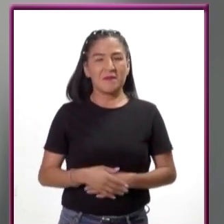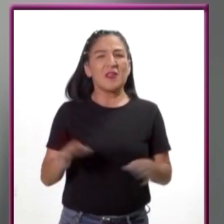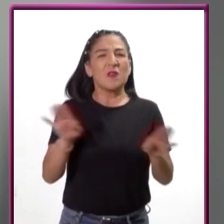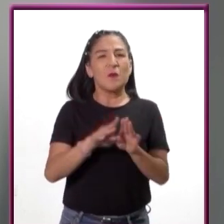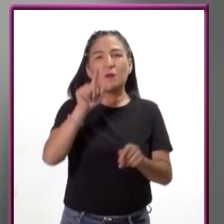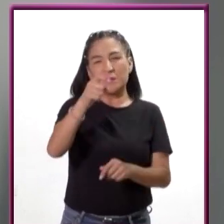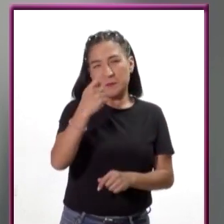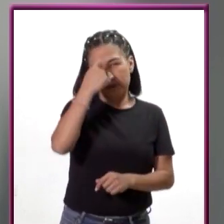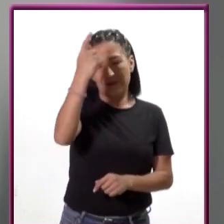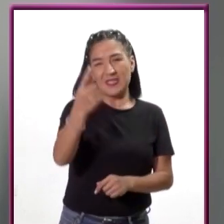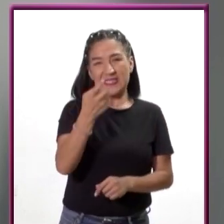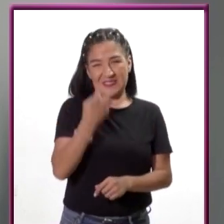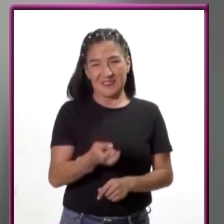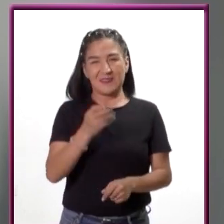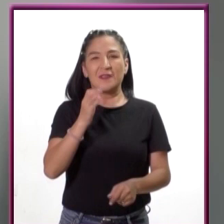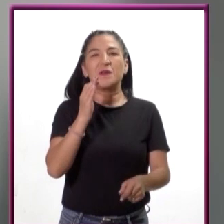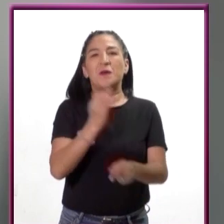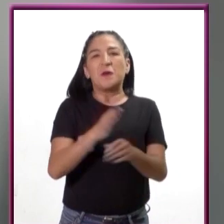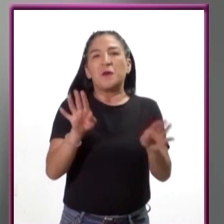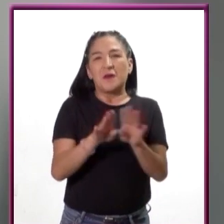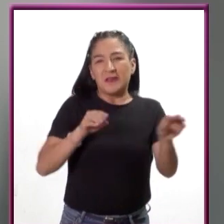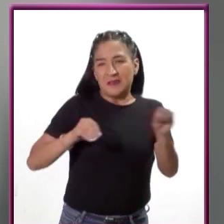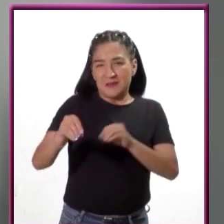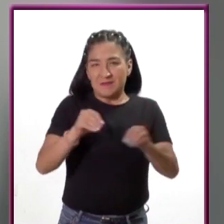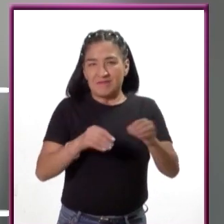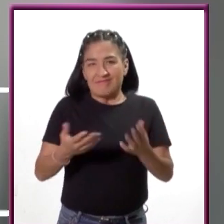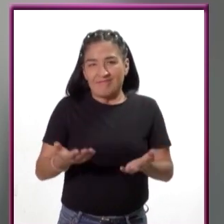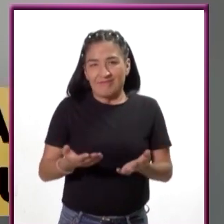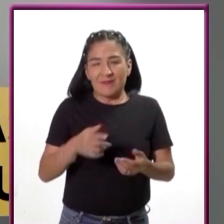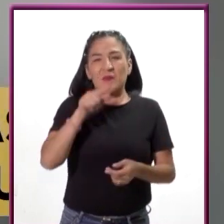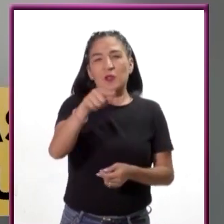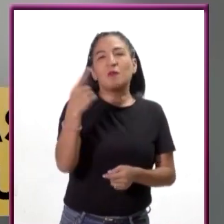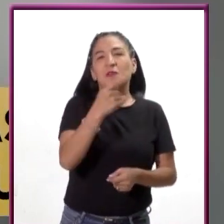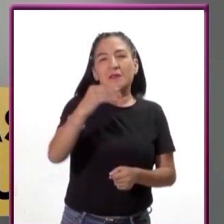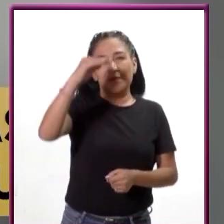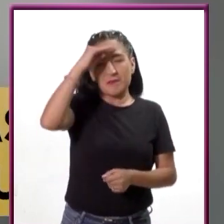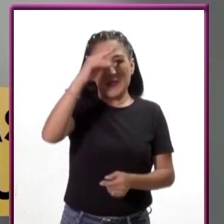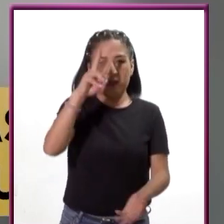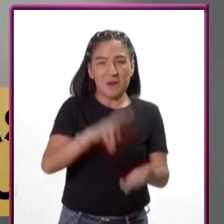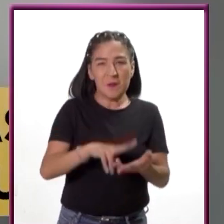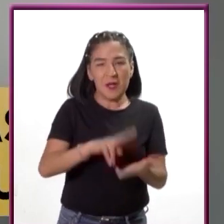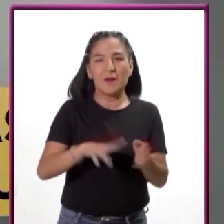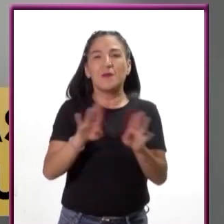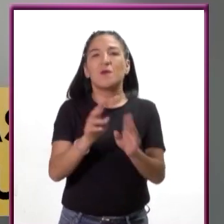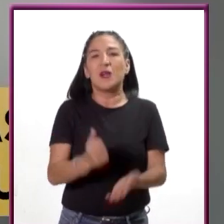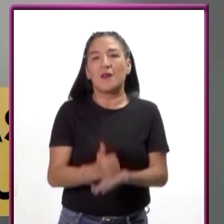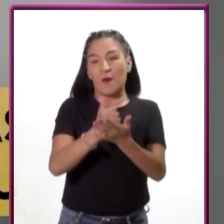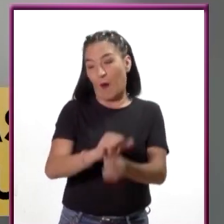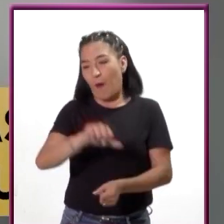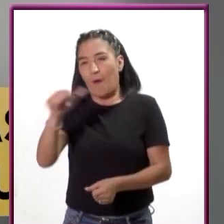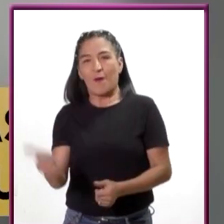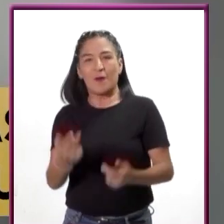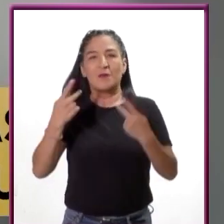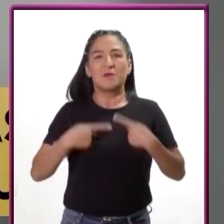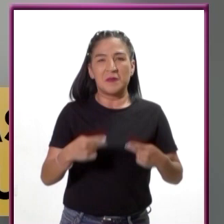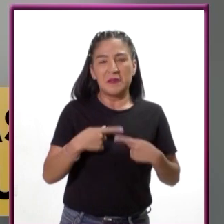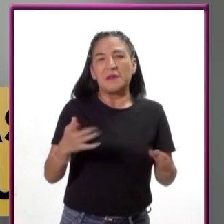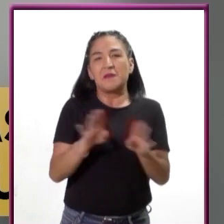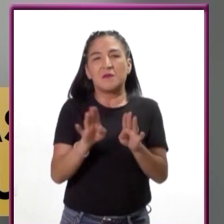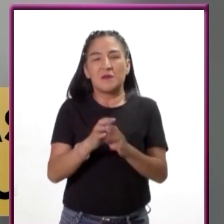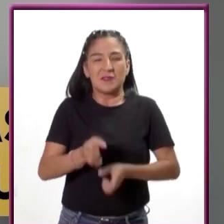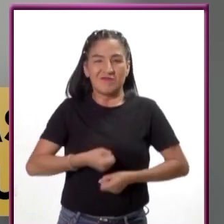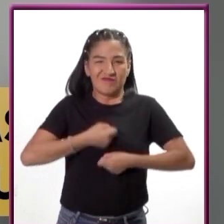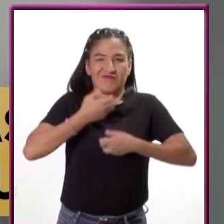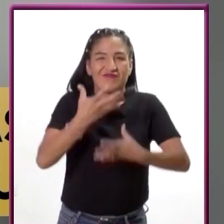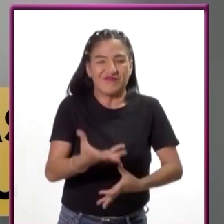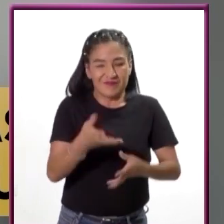¿Cómo se te ocurre que puede ser este manejo? ¿Qué piensas del valor de ayudar a otro que expresa su